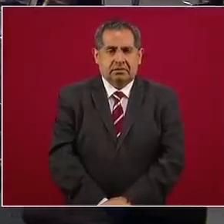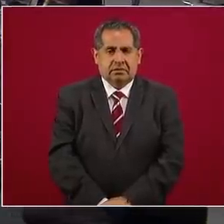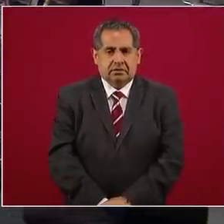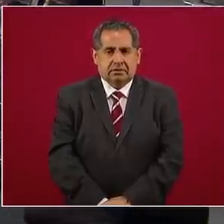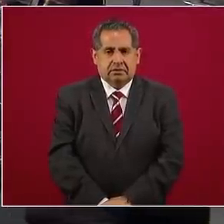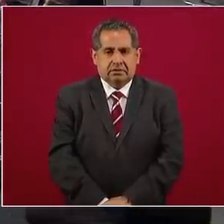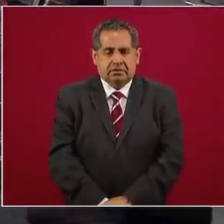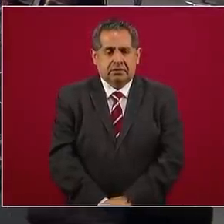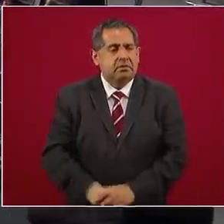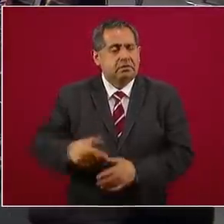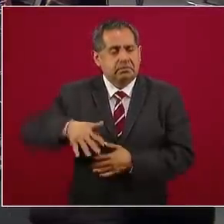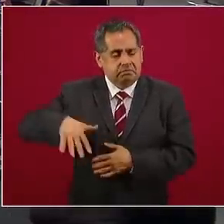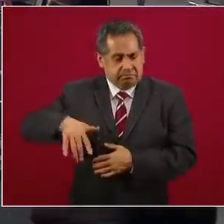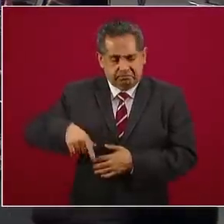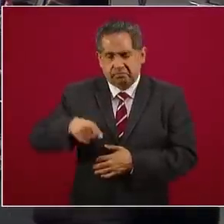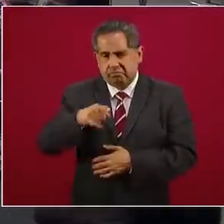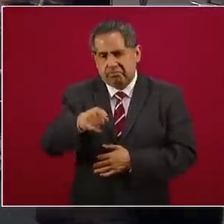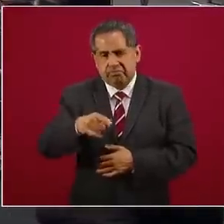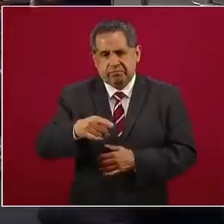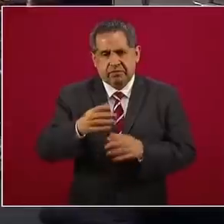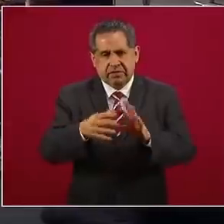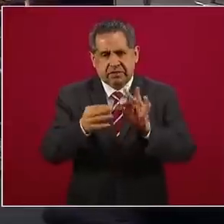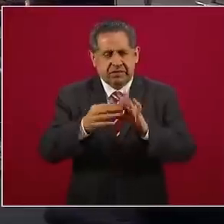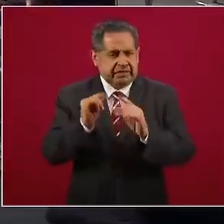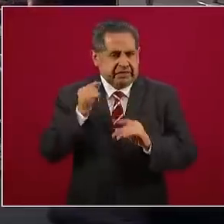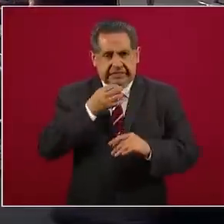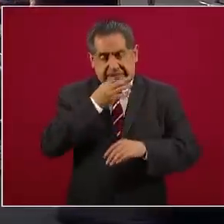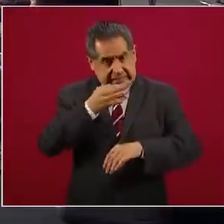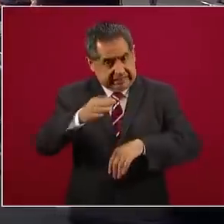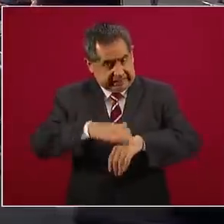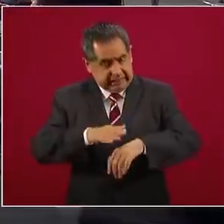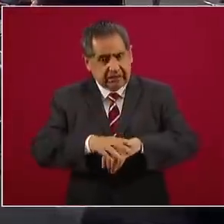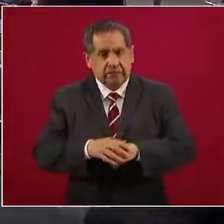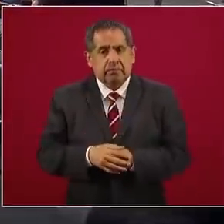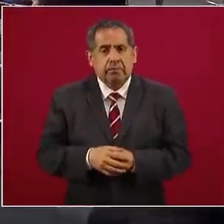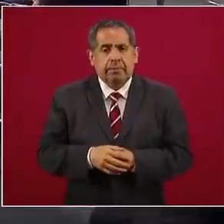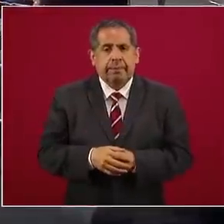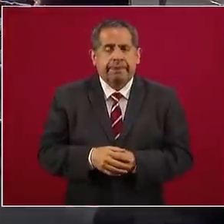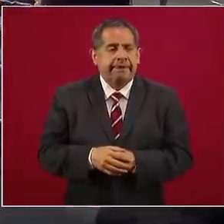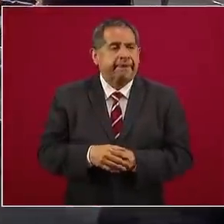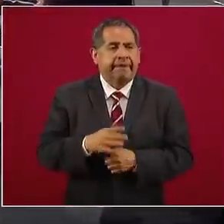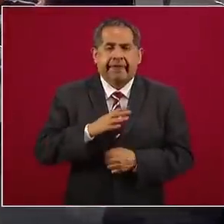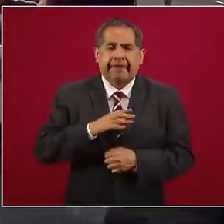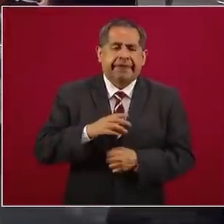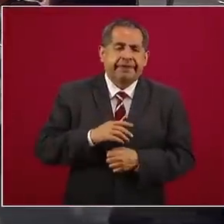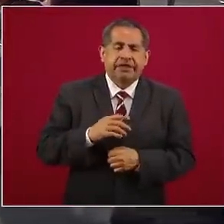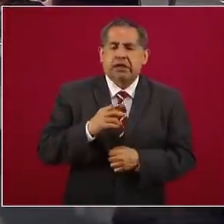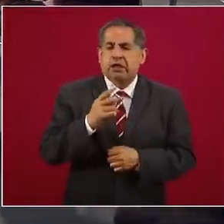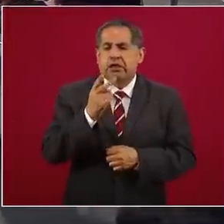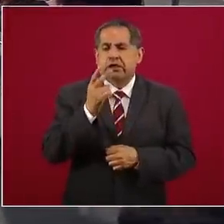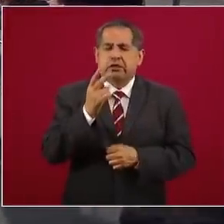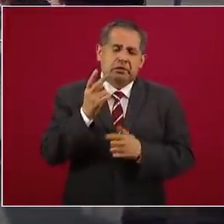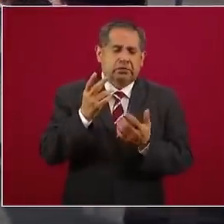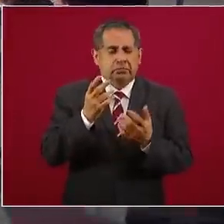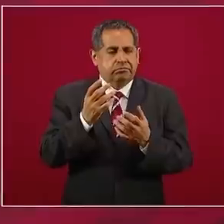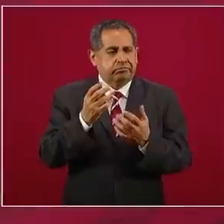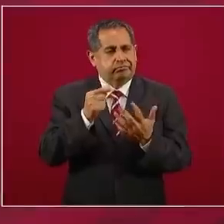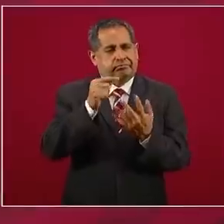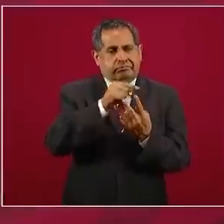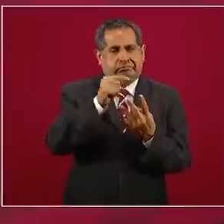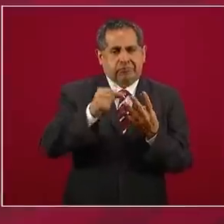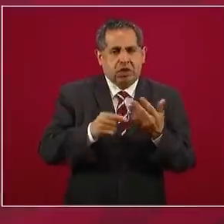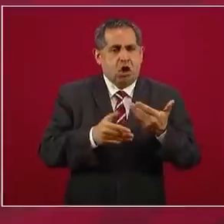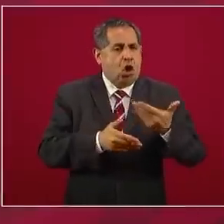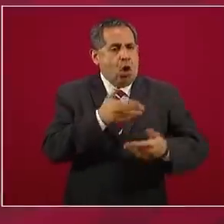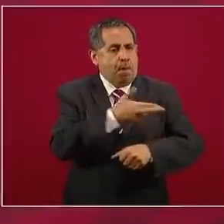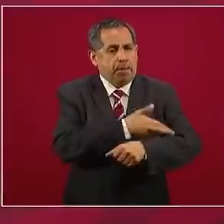Sí, como lo mencionaba en las palabras hace un momento, creo que son digo, dentro de todo el proceso que ha